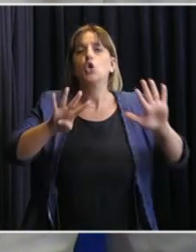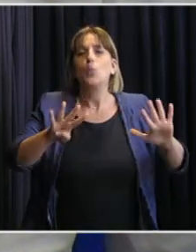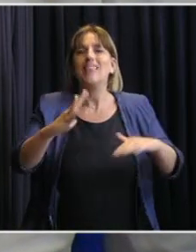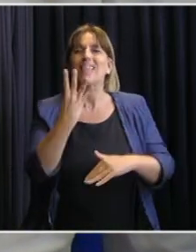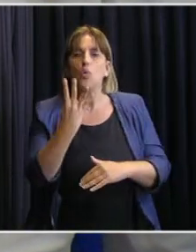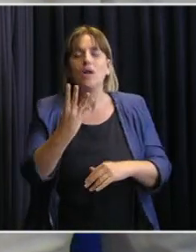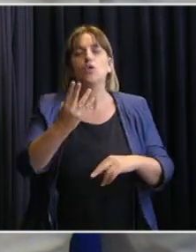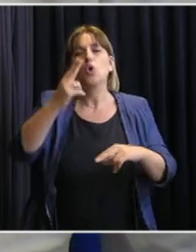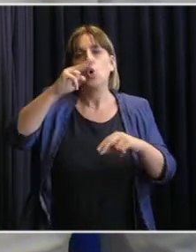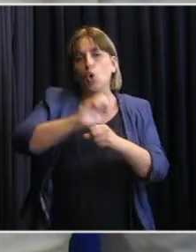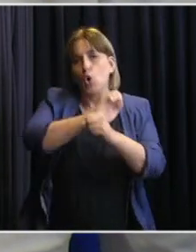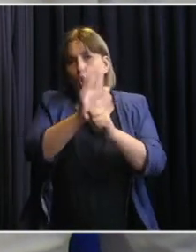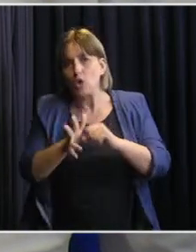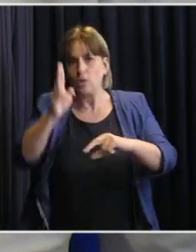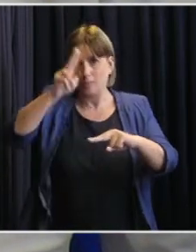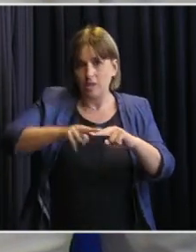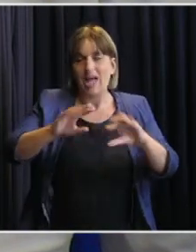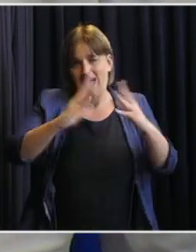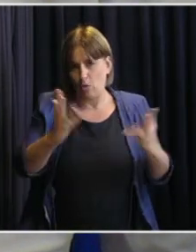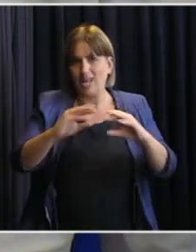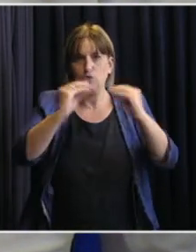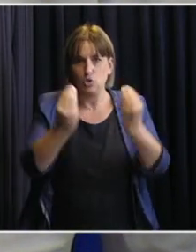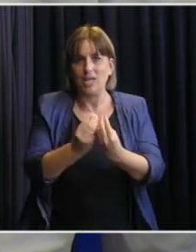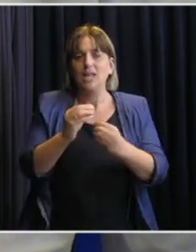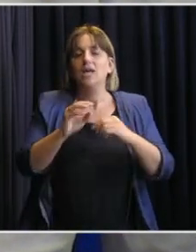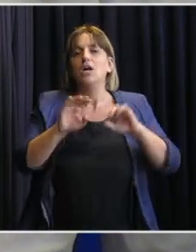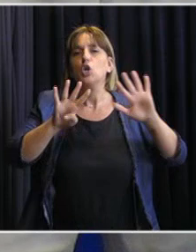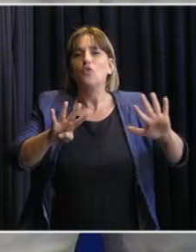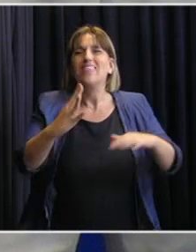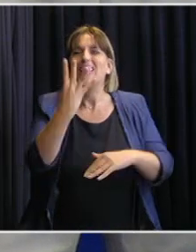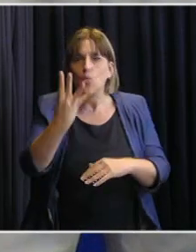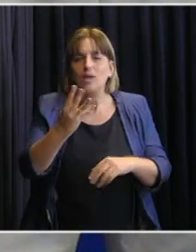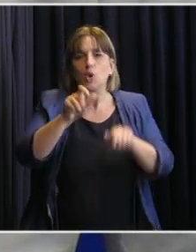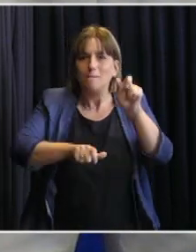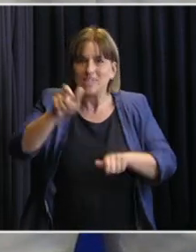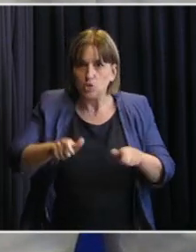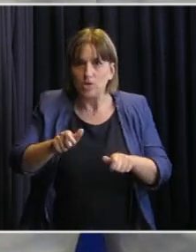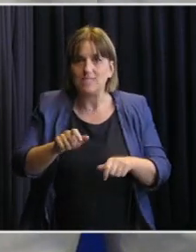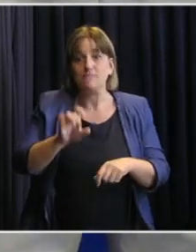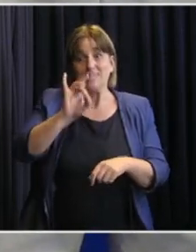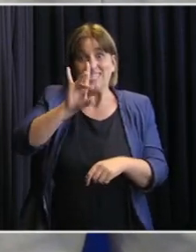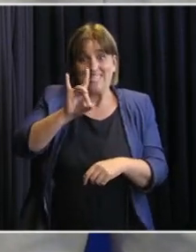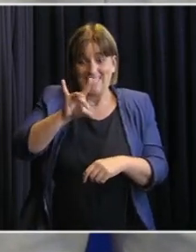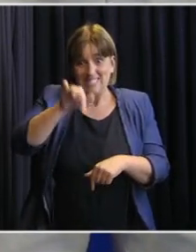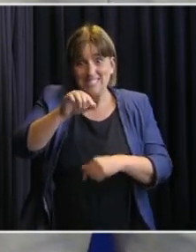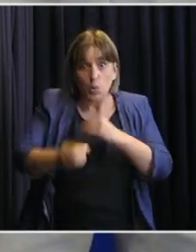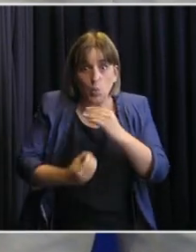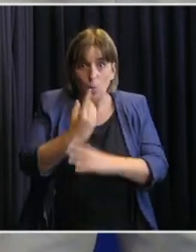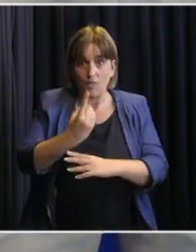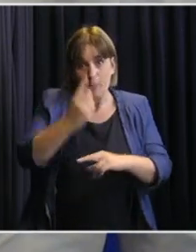nuevos, perdón, llegamos a 94 casos, disculpen, son 15 casos nuevos,